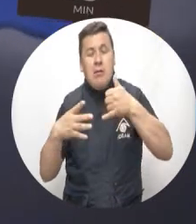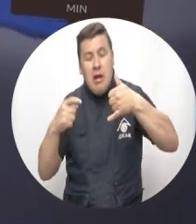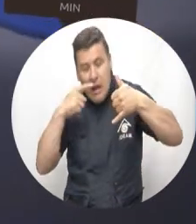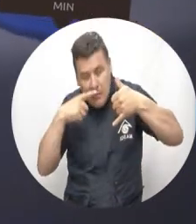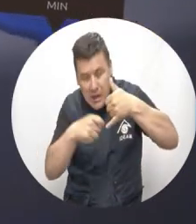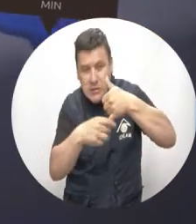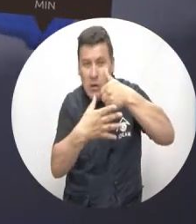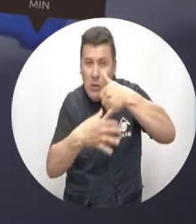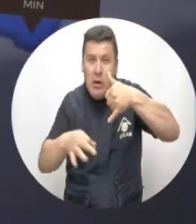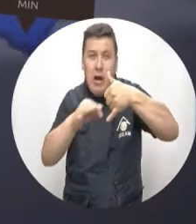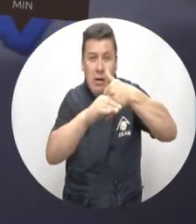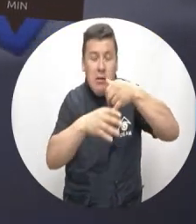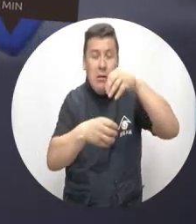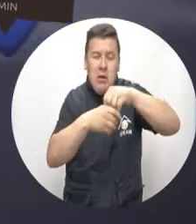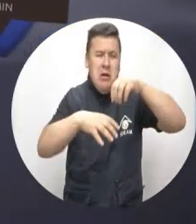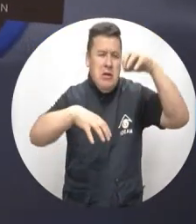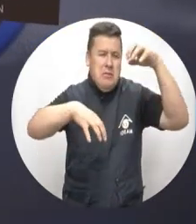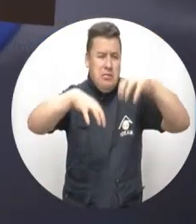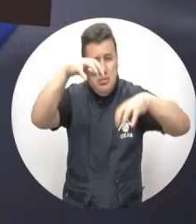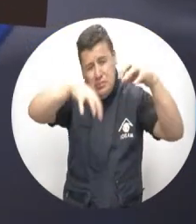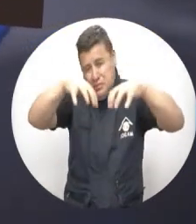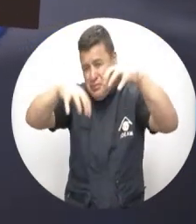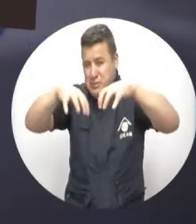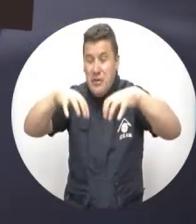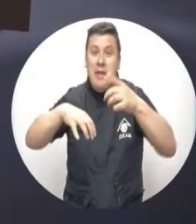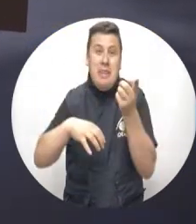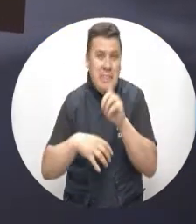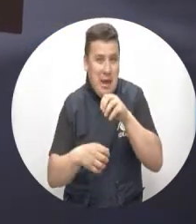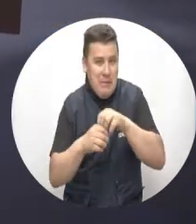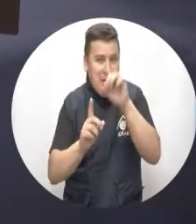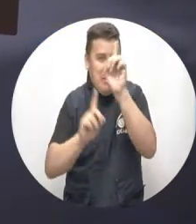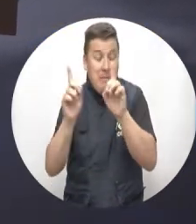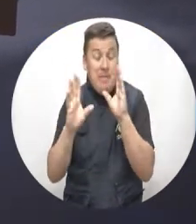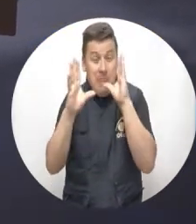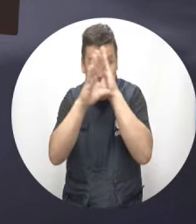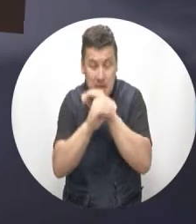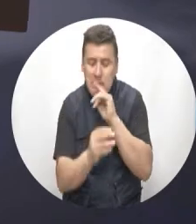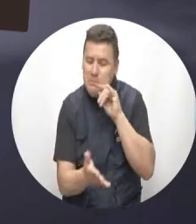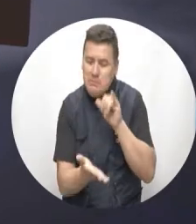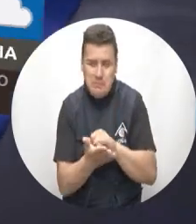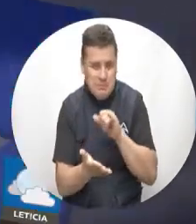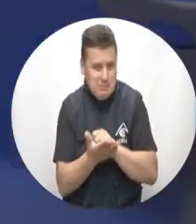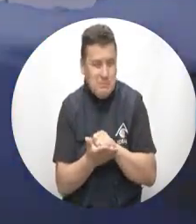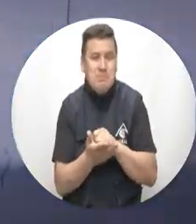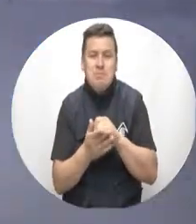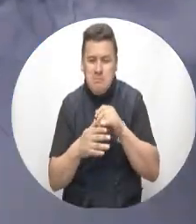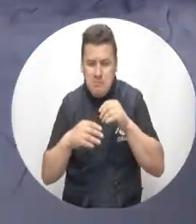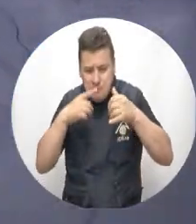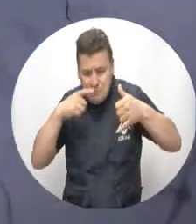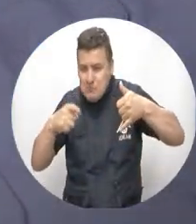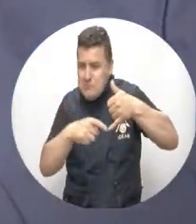Vaupés, Guainía, Guaviare y Caquetá. El Amazonas colombiano se irá a dormir entre nubes.